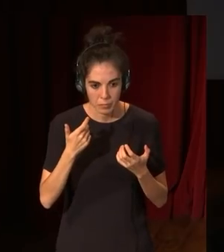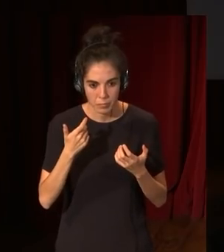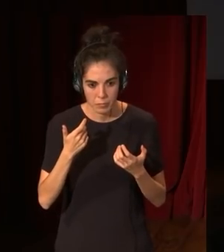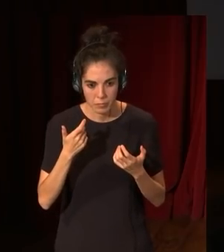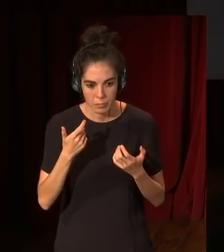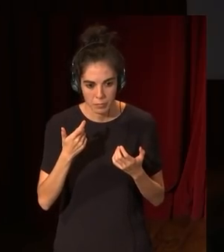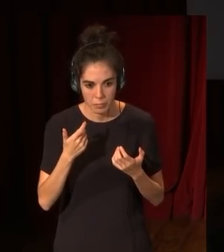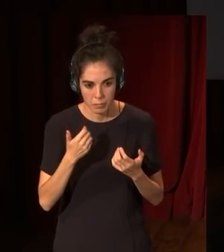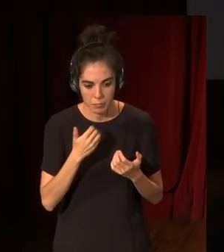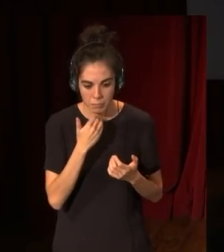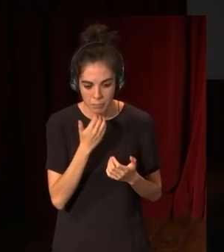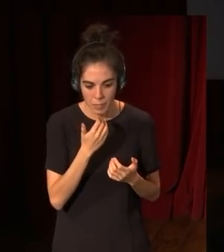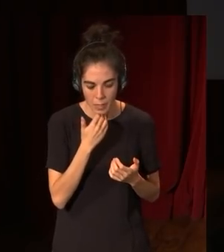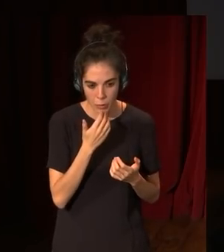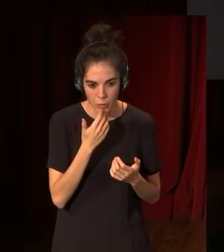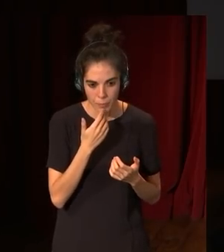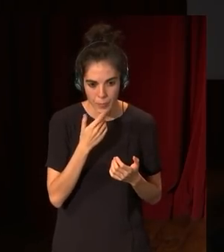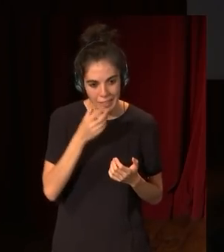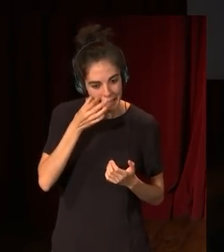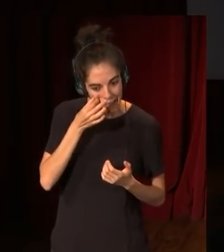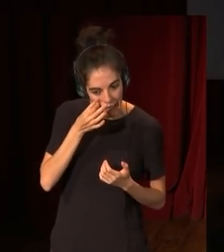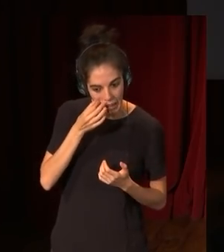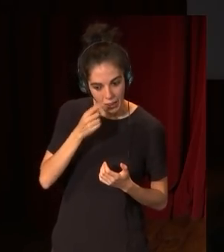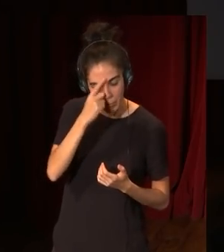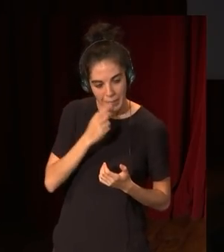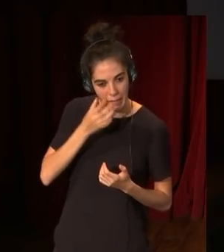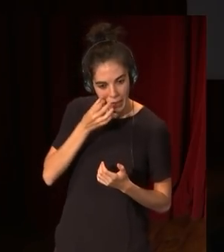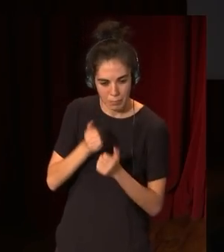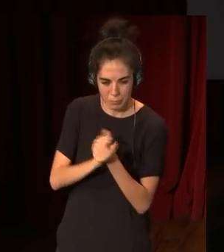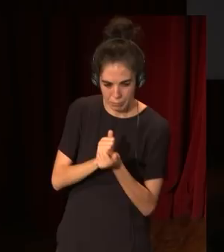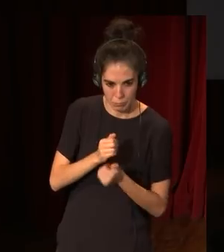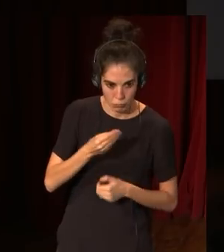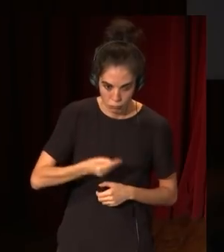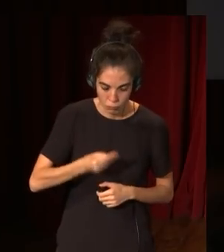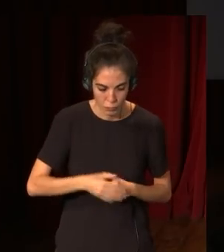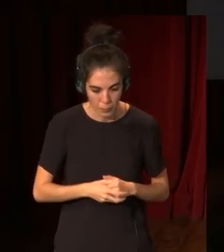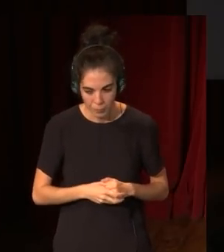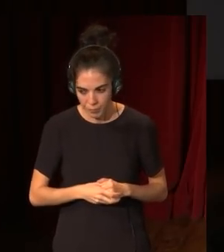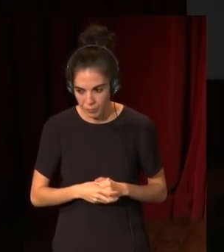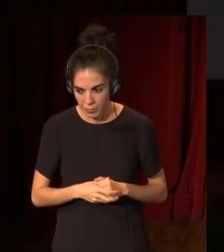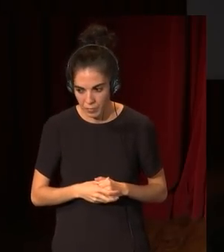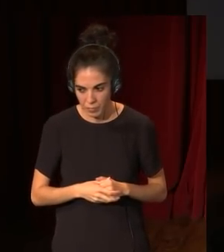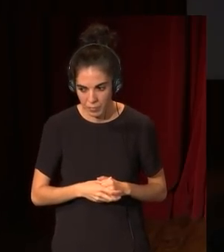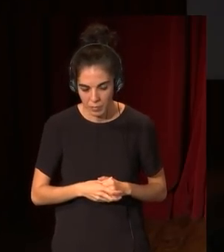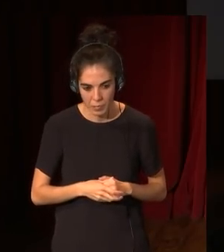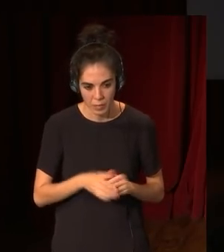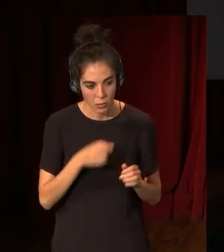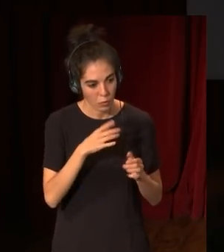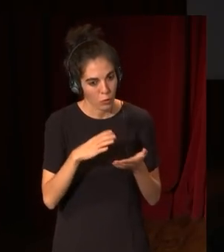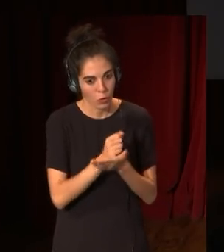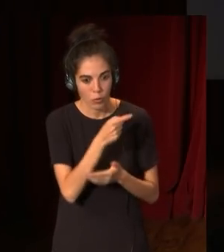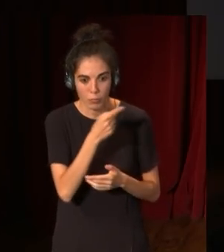aquello que quería en imitar la realidad y que todas estas meditaciones eran cosas de flandes